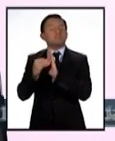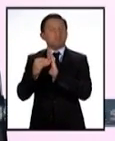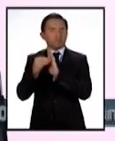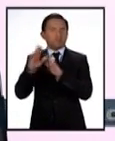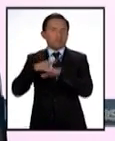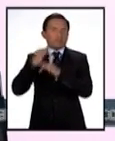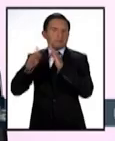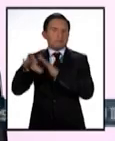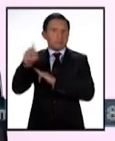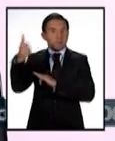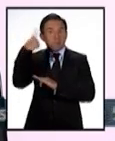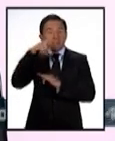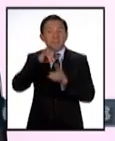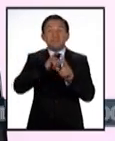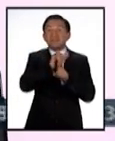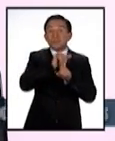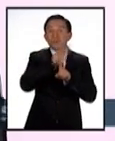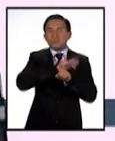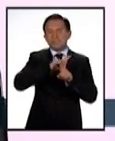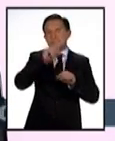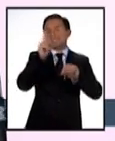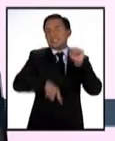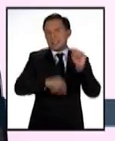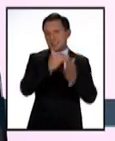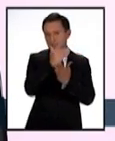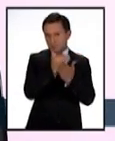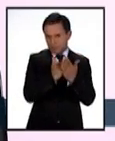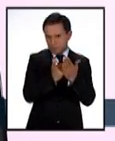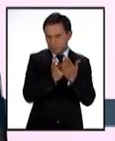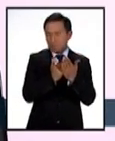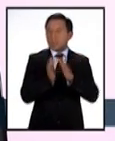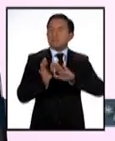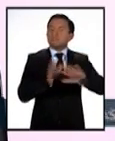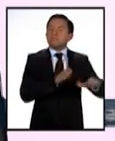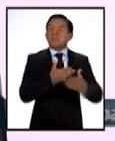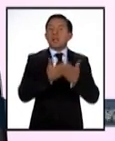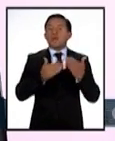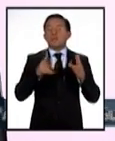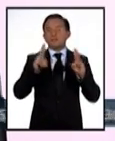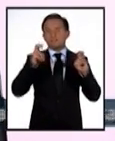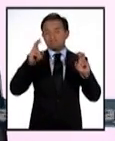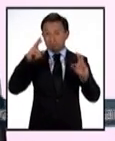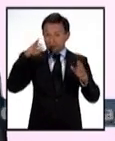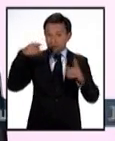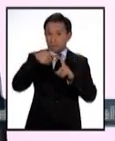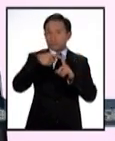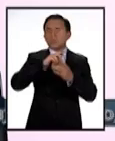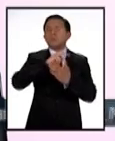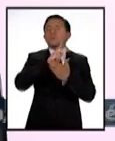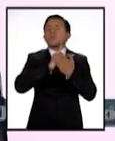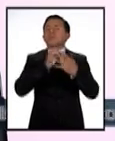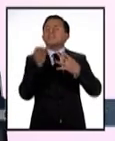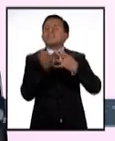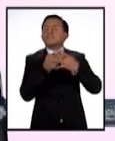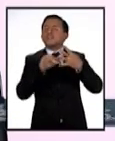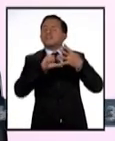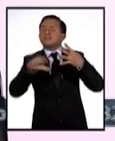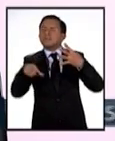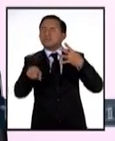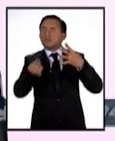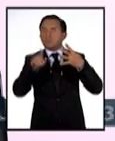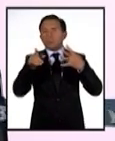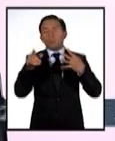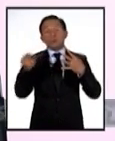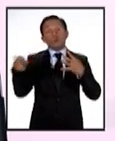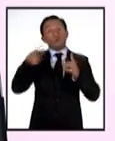bueno, ahora vamos a una sección que es estelar en este programa. Esta sección tiene que ver con cómo desde la perspectiva